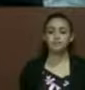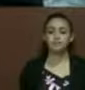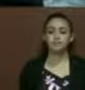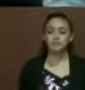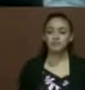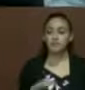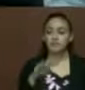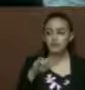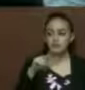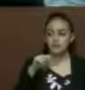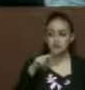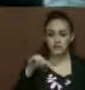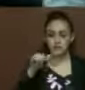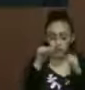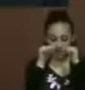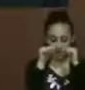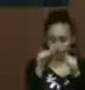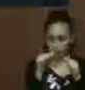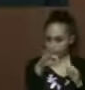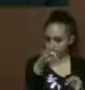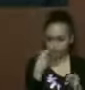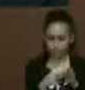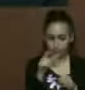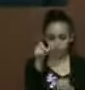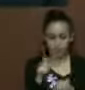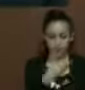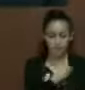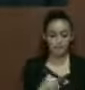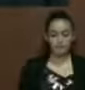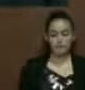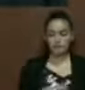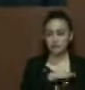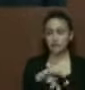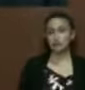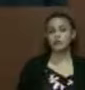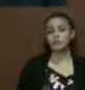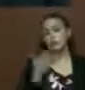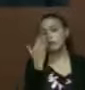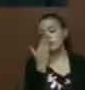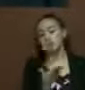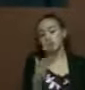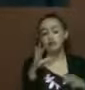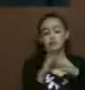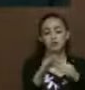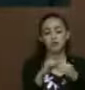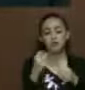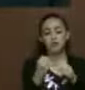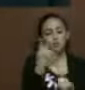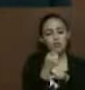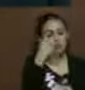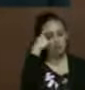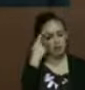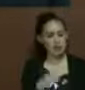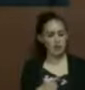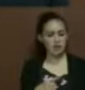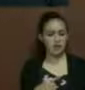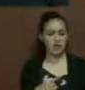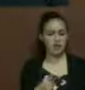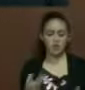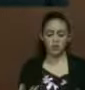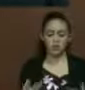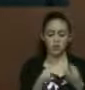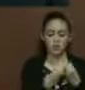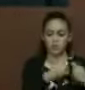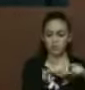la fiscalía atienda al propio presidente municipal, que ha pedido este espacio para, junto con